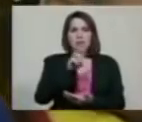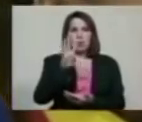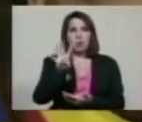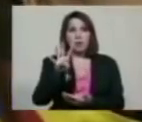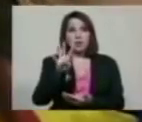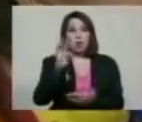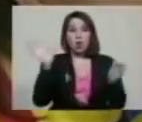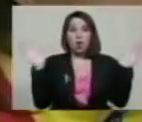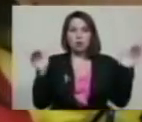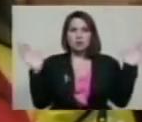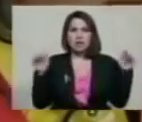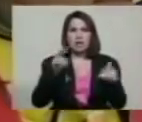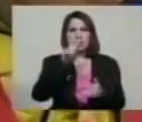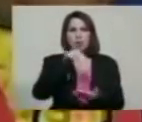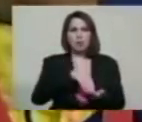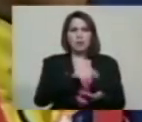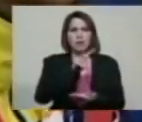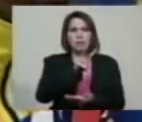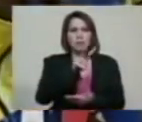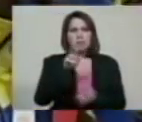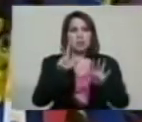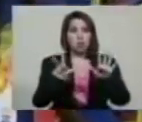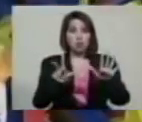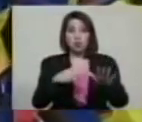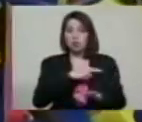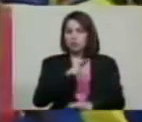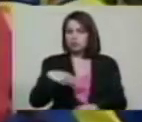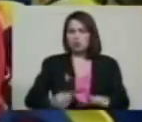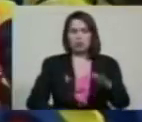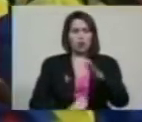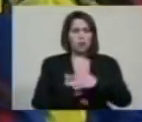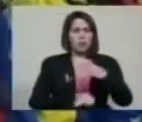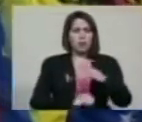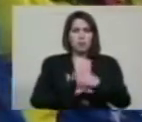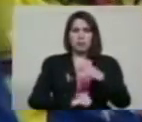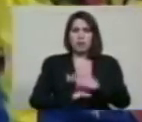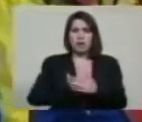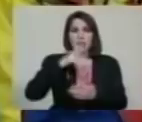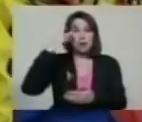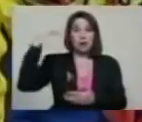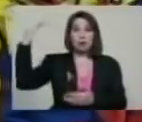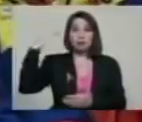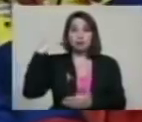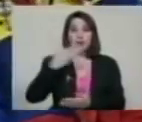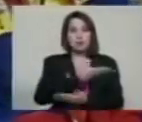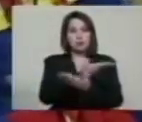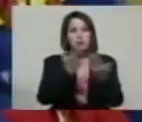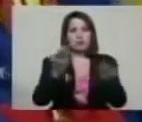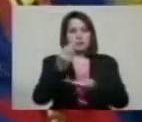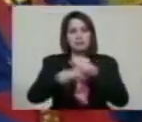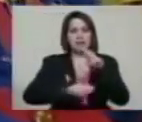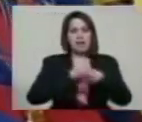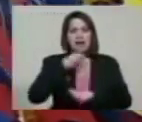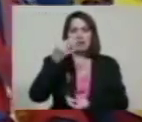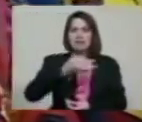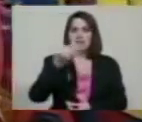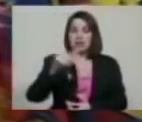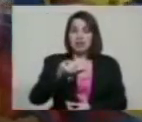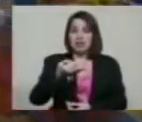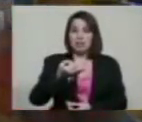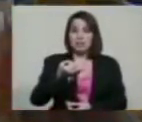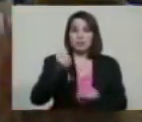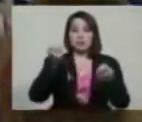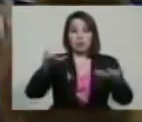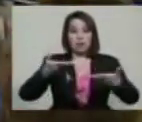nuestra obligación es apoyarlos para que sus sueños se hagan realidad y ustedes sigan llenando a nuestro país